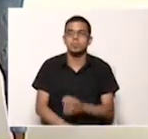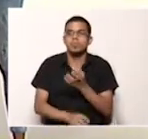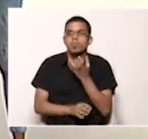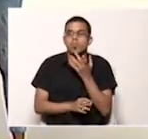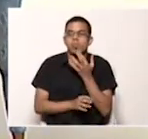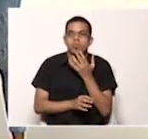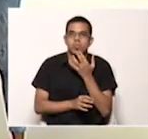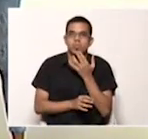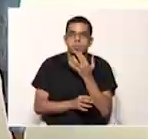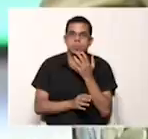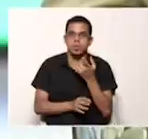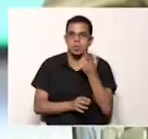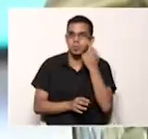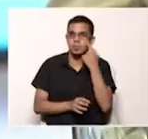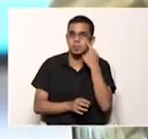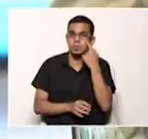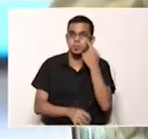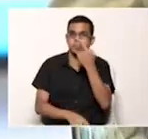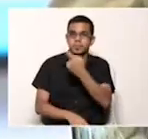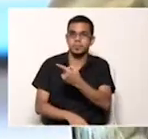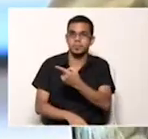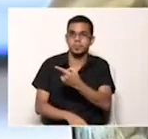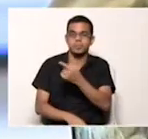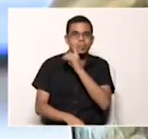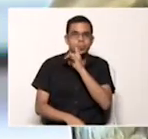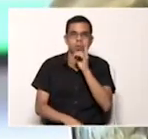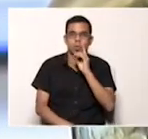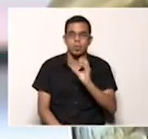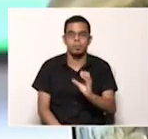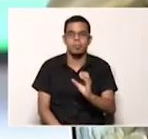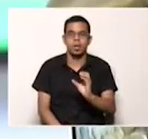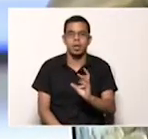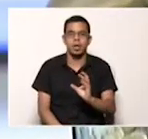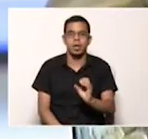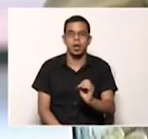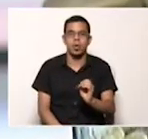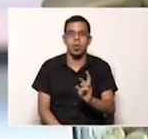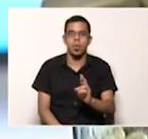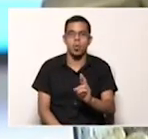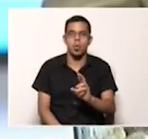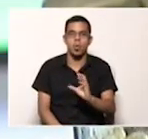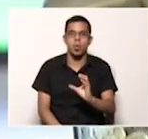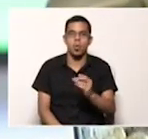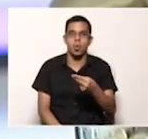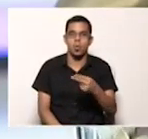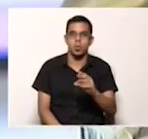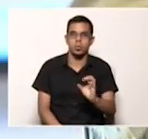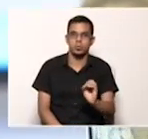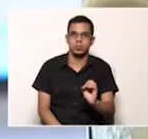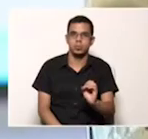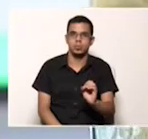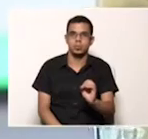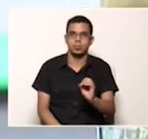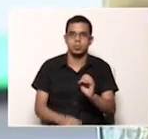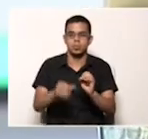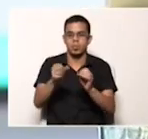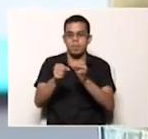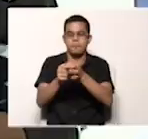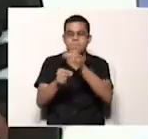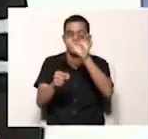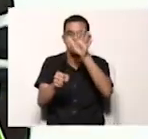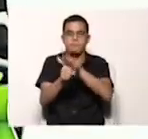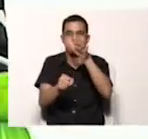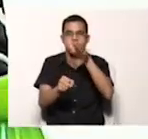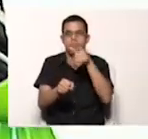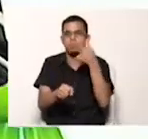un Corcho. corcho y unos palillos, ¿ok? Vamos a experimentar cómo,